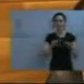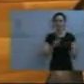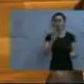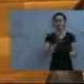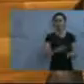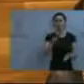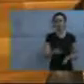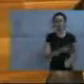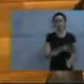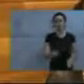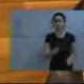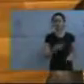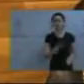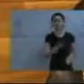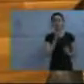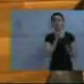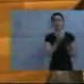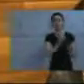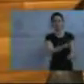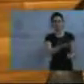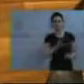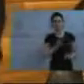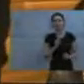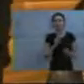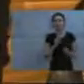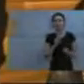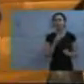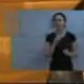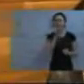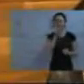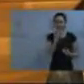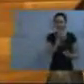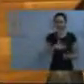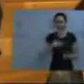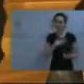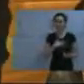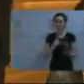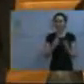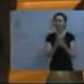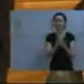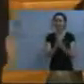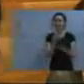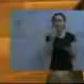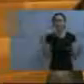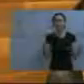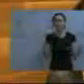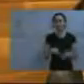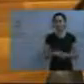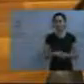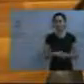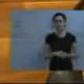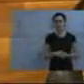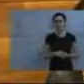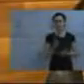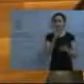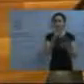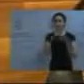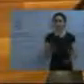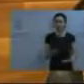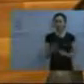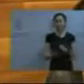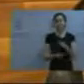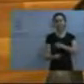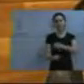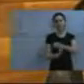su contestación, que le agradezco el tono y la amabilidad de la exposición, pero sobre usted que no la hay. Está contando usted que ahora van a hacer una